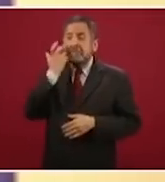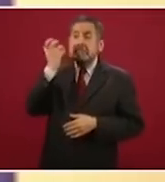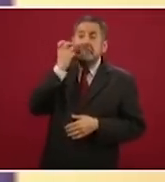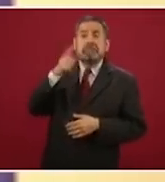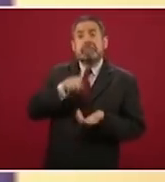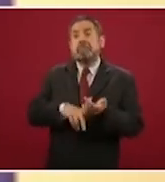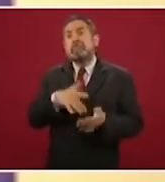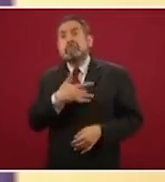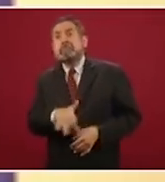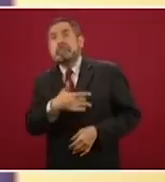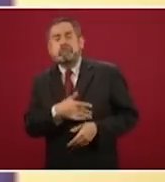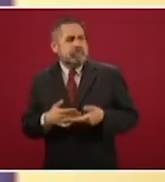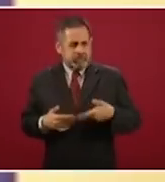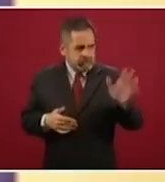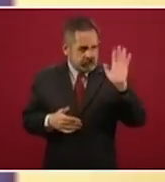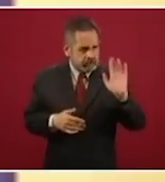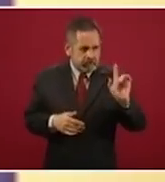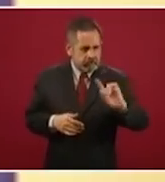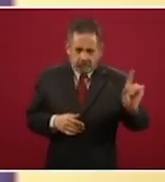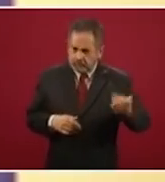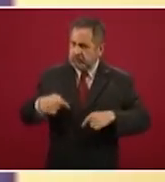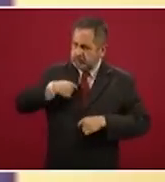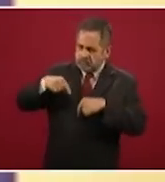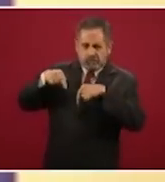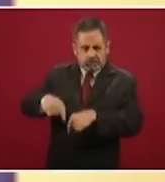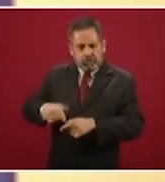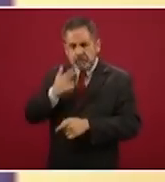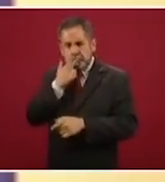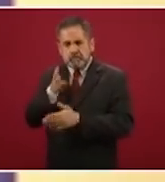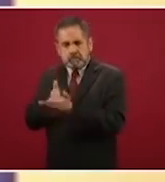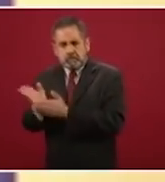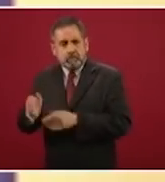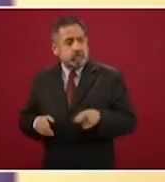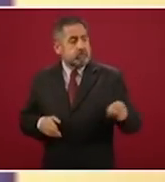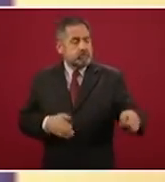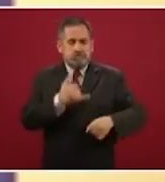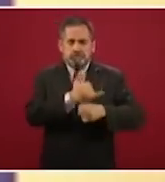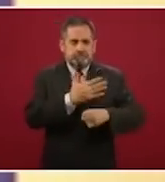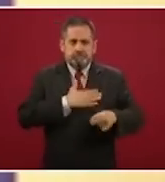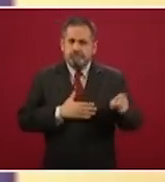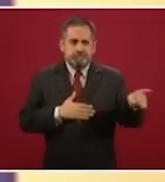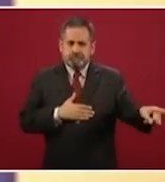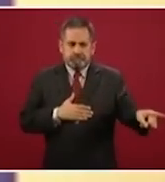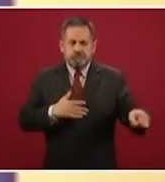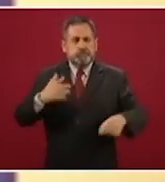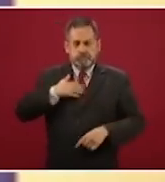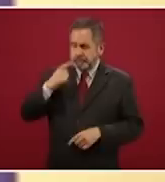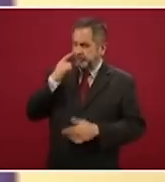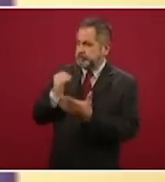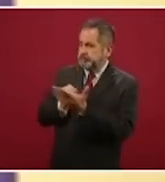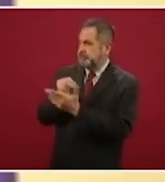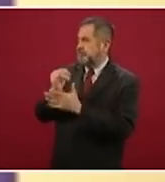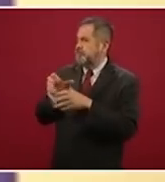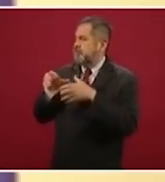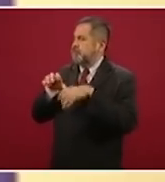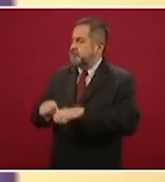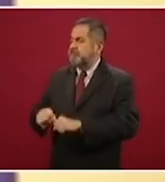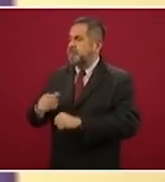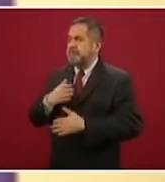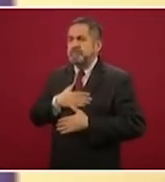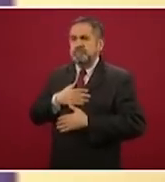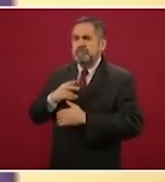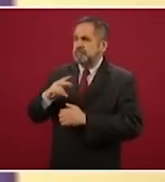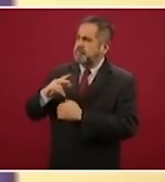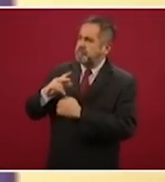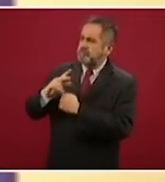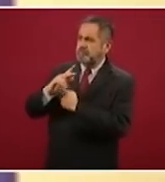romanesco? Si ha obrado usted con injusticia atribuyendo mi decisión por la patria a la pasión del amor, no ha sido menor